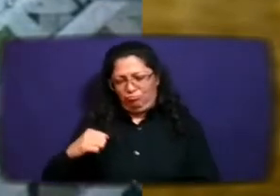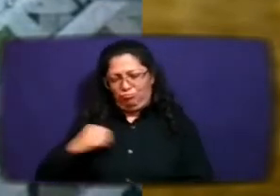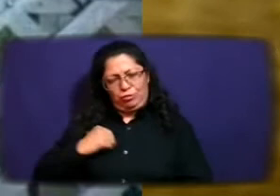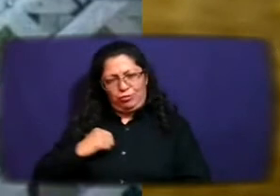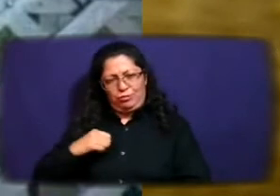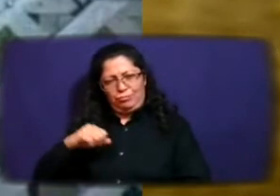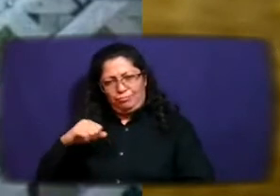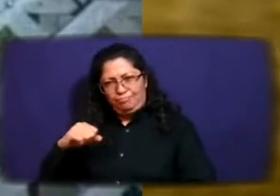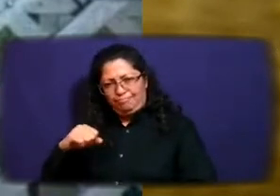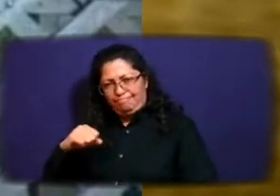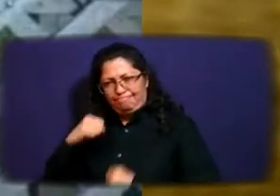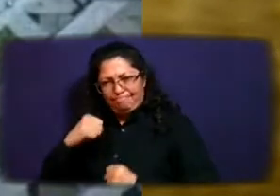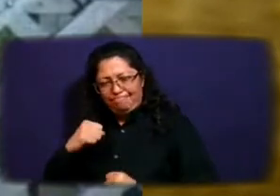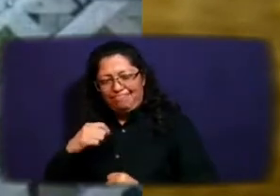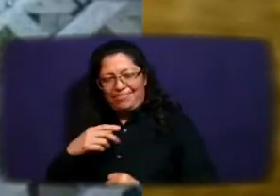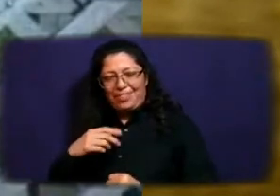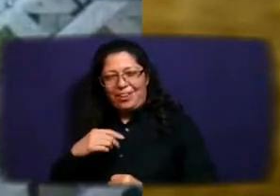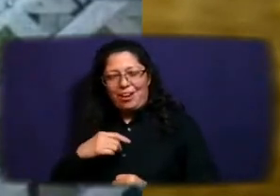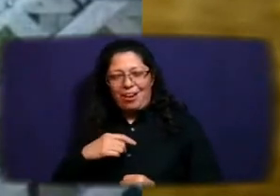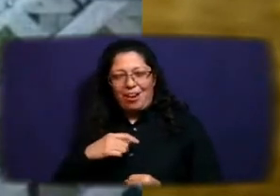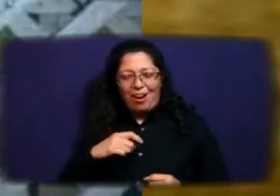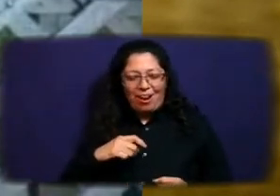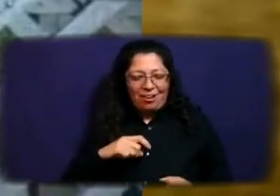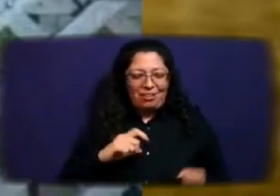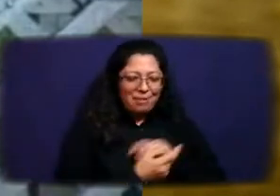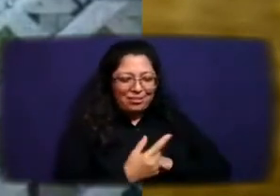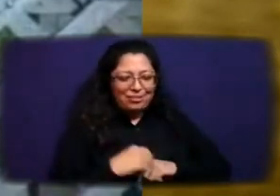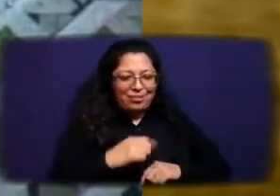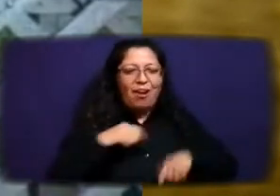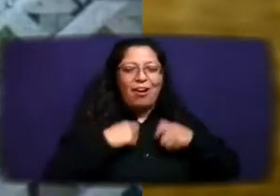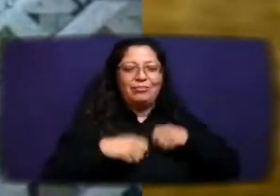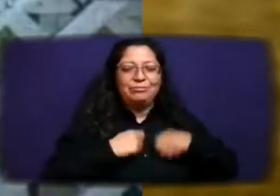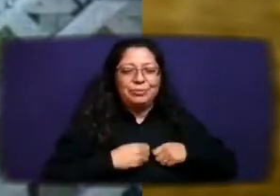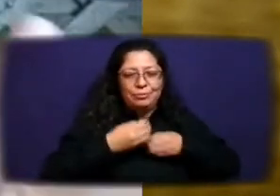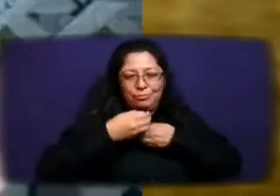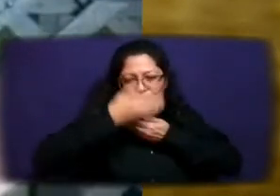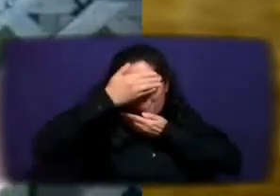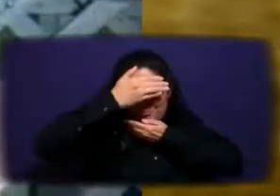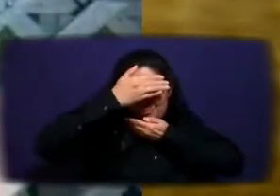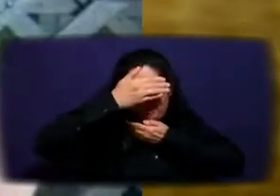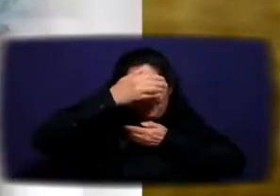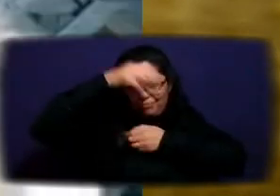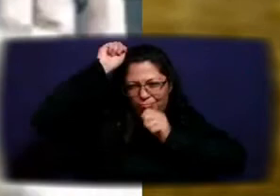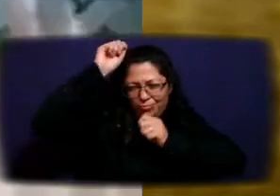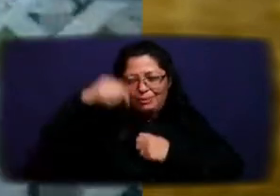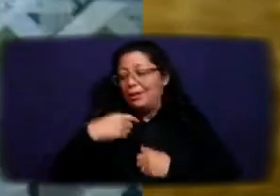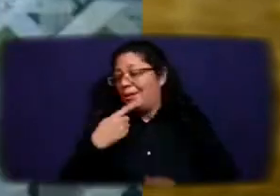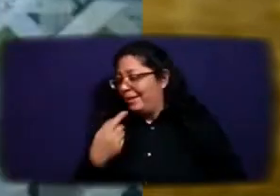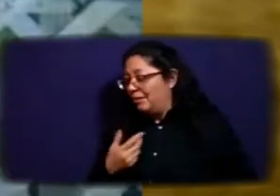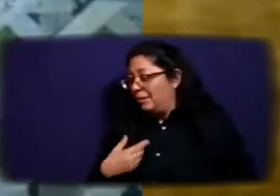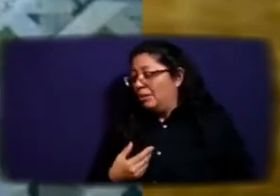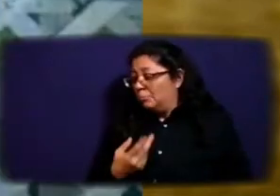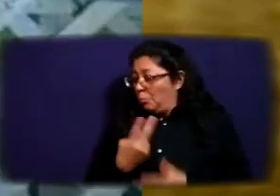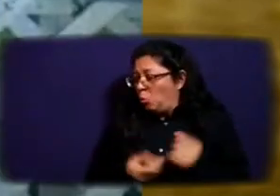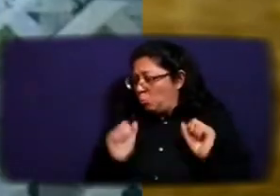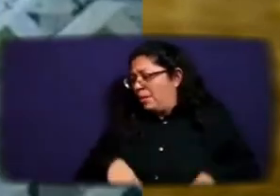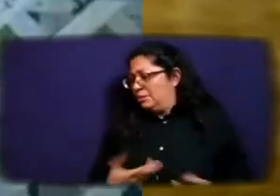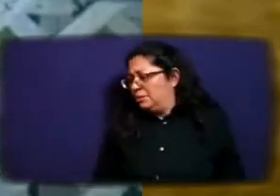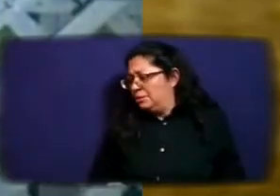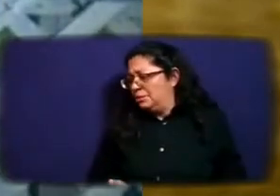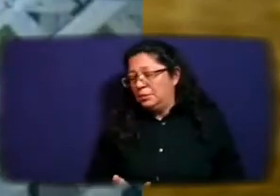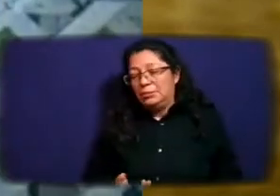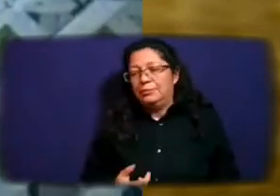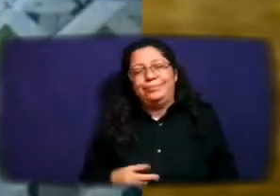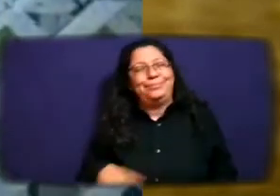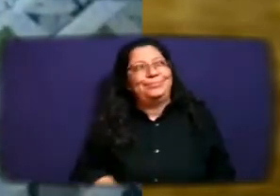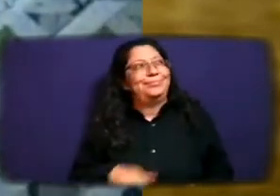su paliacate de cabeza a cara. Yo le digo que puede ser las dos cosas, pero él insiste que eso